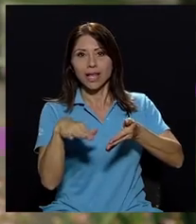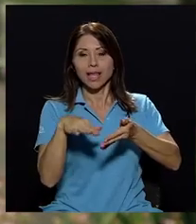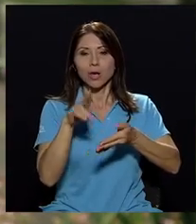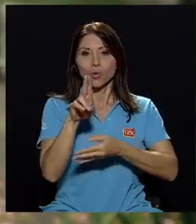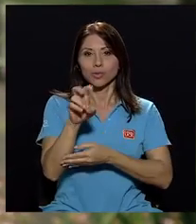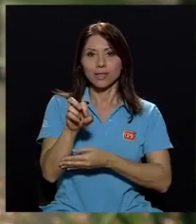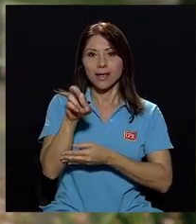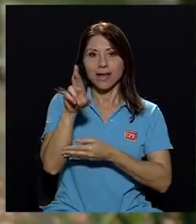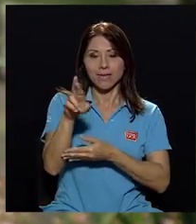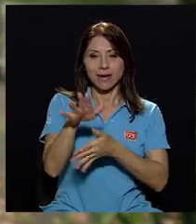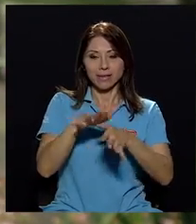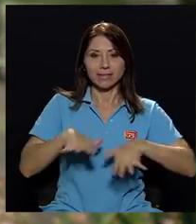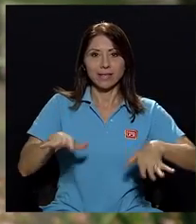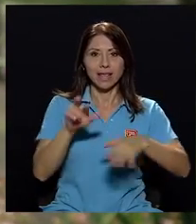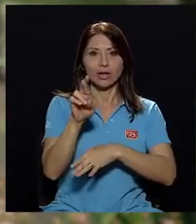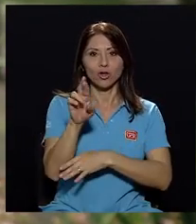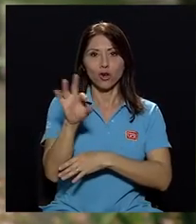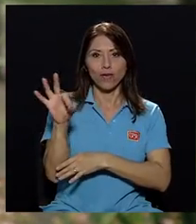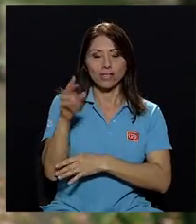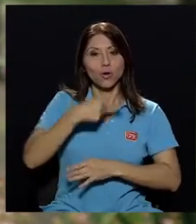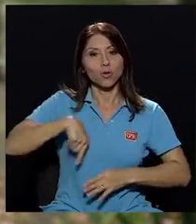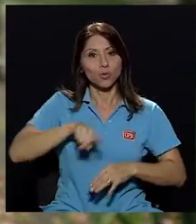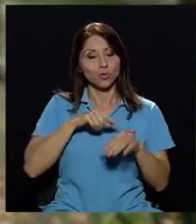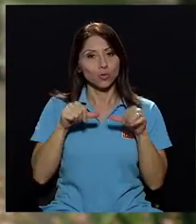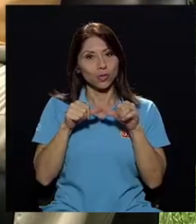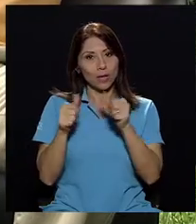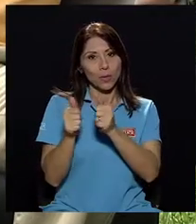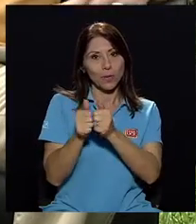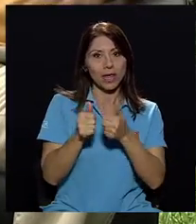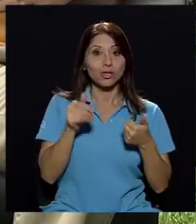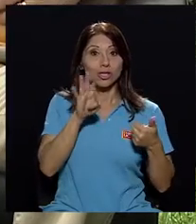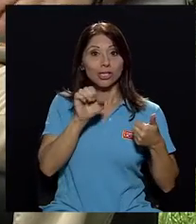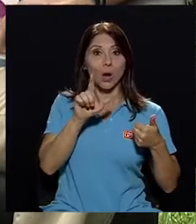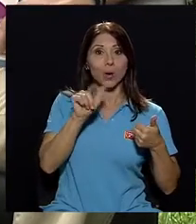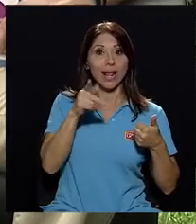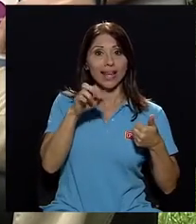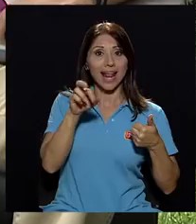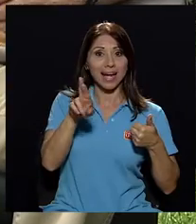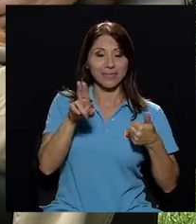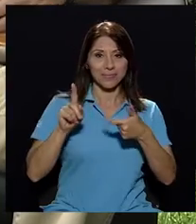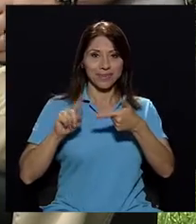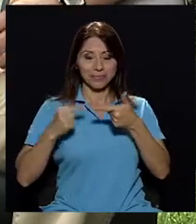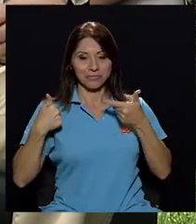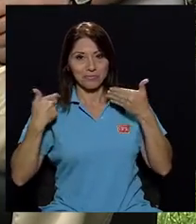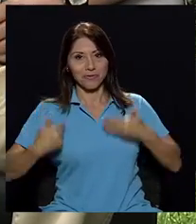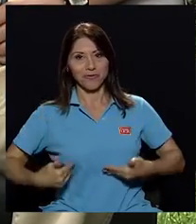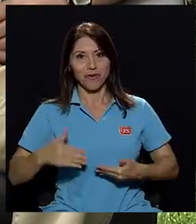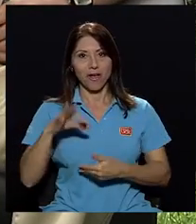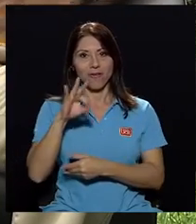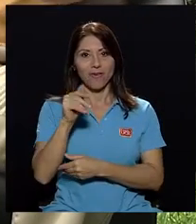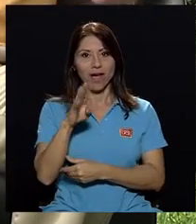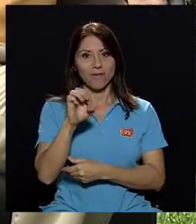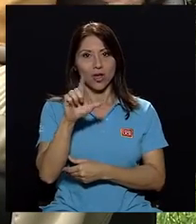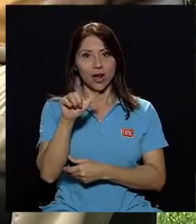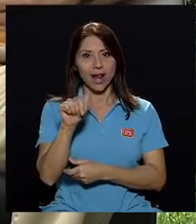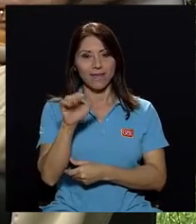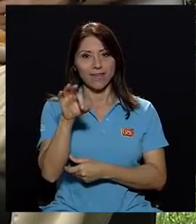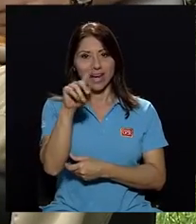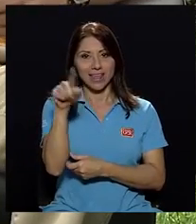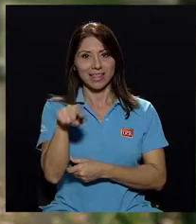la Universidad de Costa Rica. Les acompañaremos Saúl Aguilar y su servidora Fabiola Fernández.